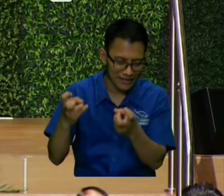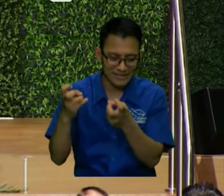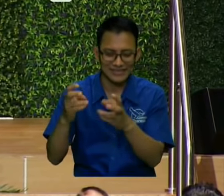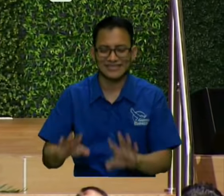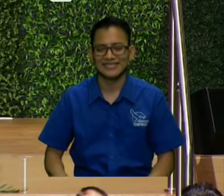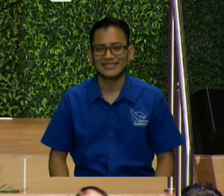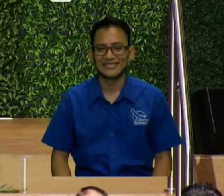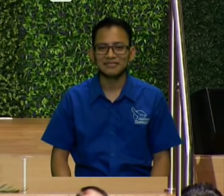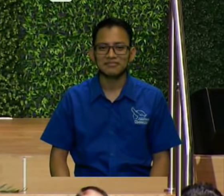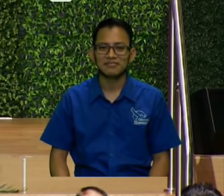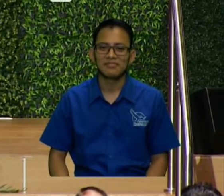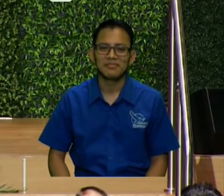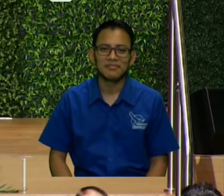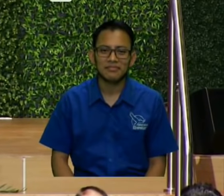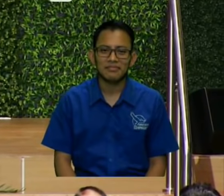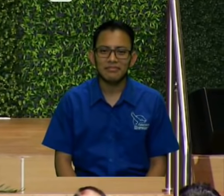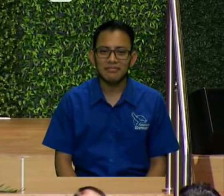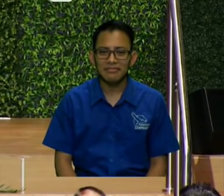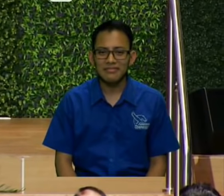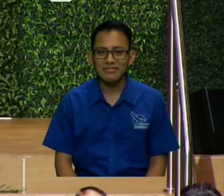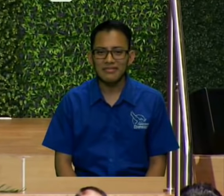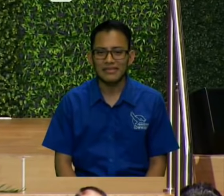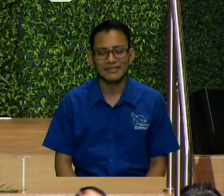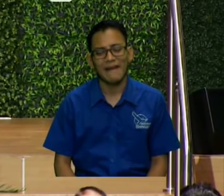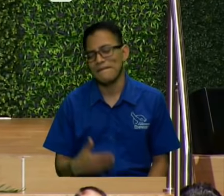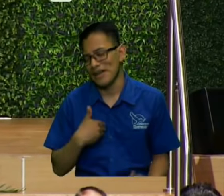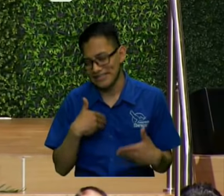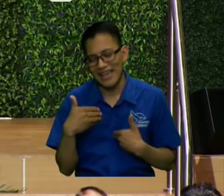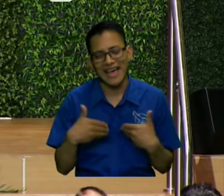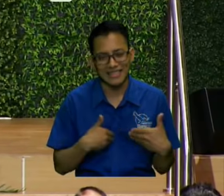transformación. No, no es cierto, estoy bromeando.